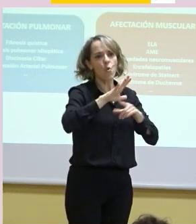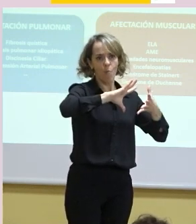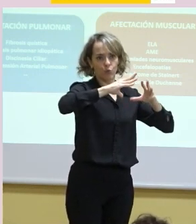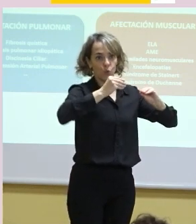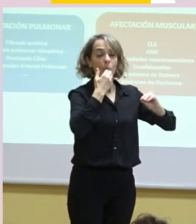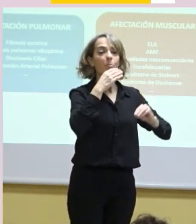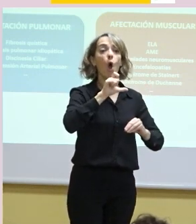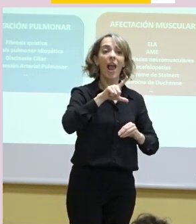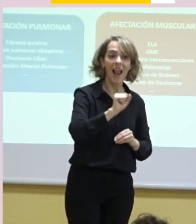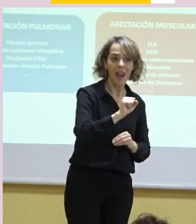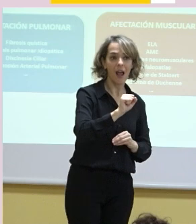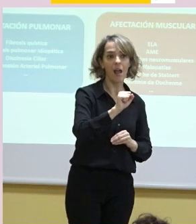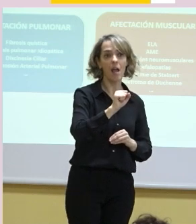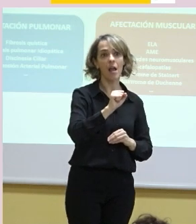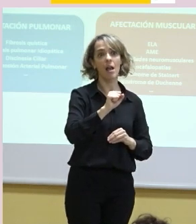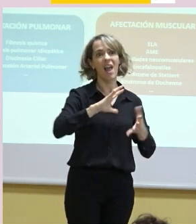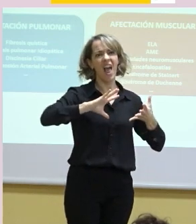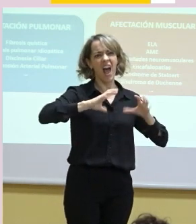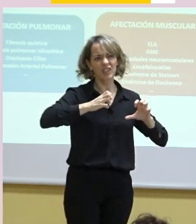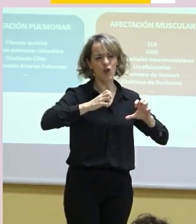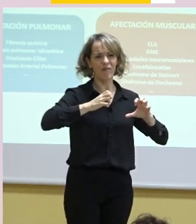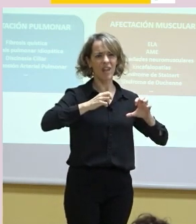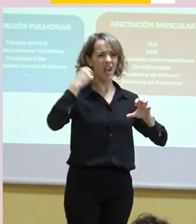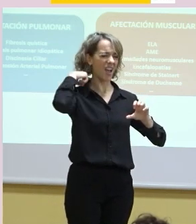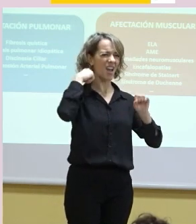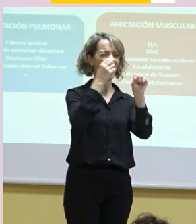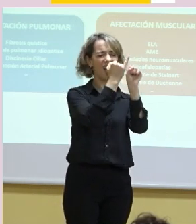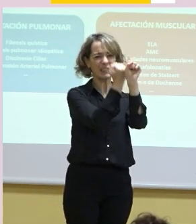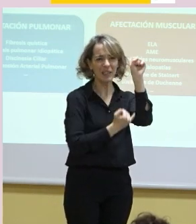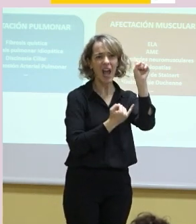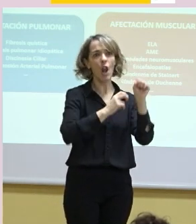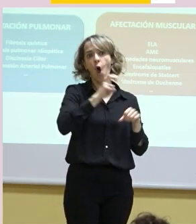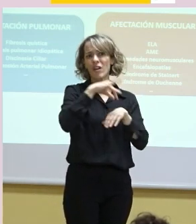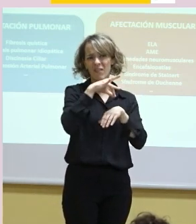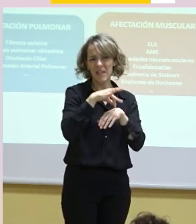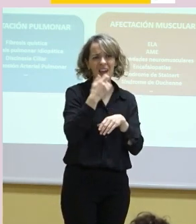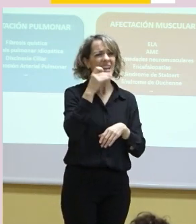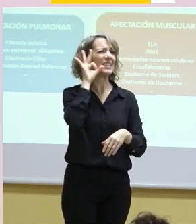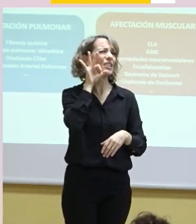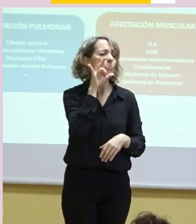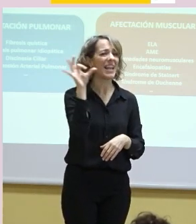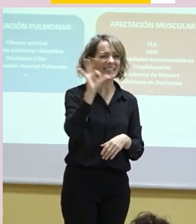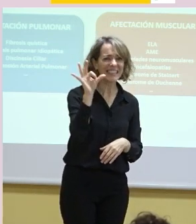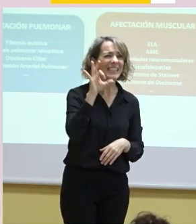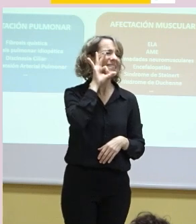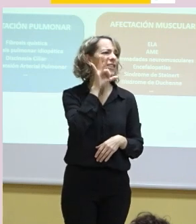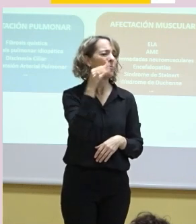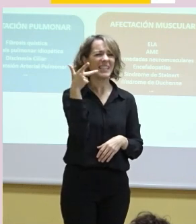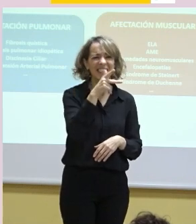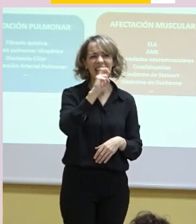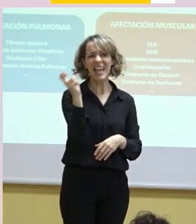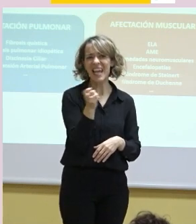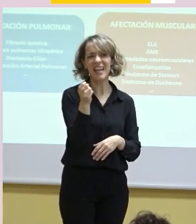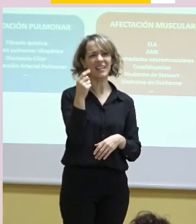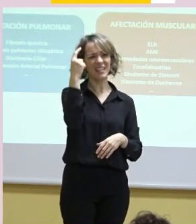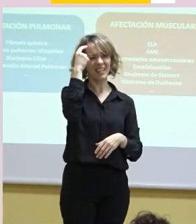la ELA, la atrofia muscular espinal, otras enfermedades neuromusculares como el síndrome de Steiner, síndrome de Duchenne,